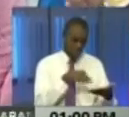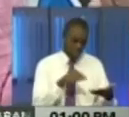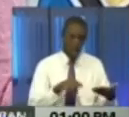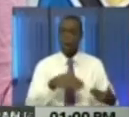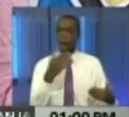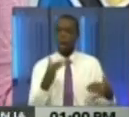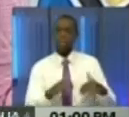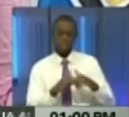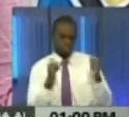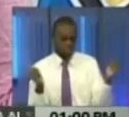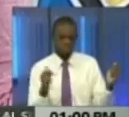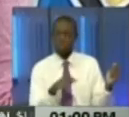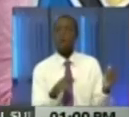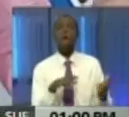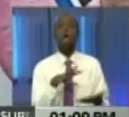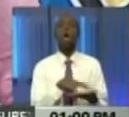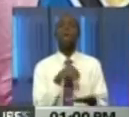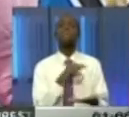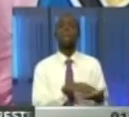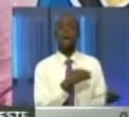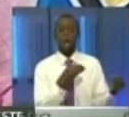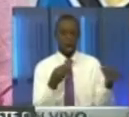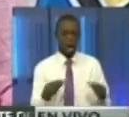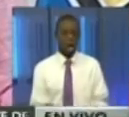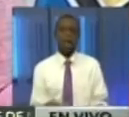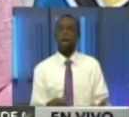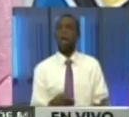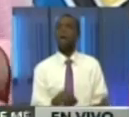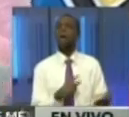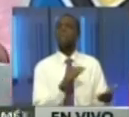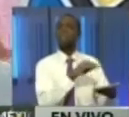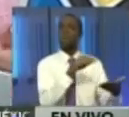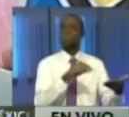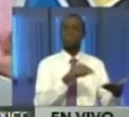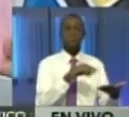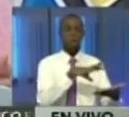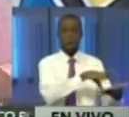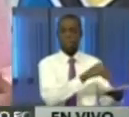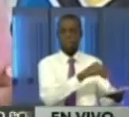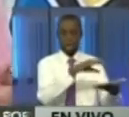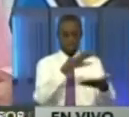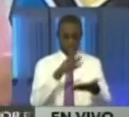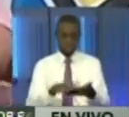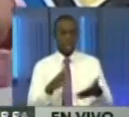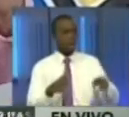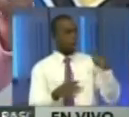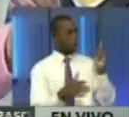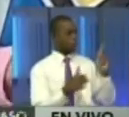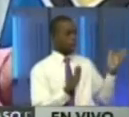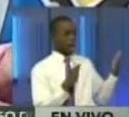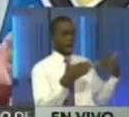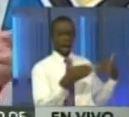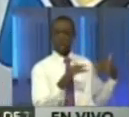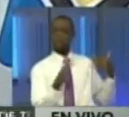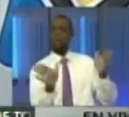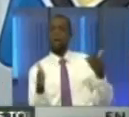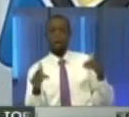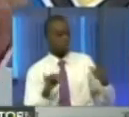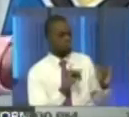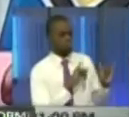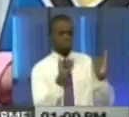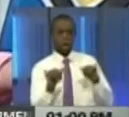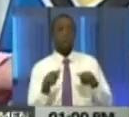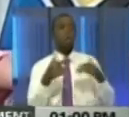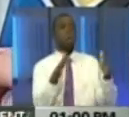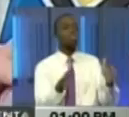otras no, tenían fotocopias. Fotocopias de firmas de las que estaban allí, de las mismas planillas que estaban. Otras tenían planillas en blanco,